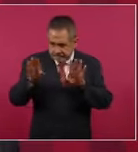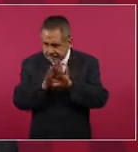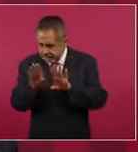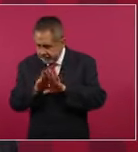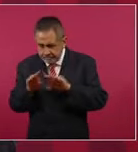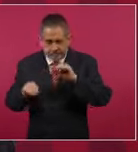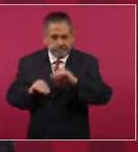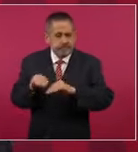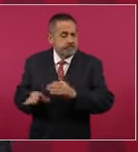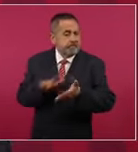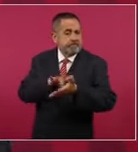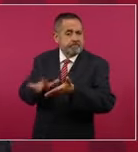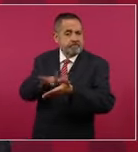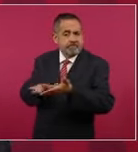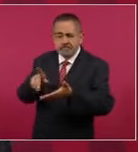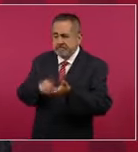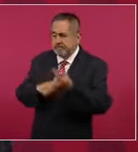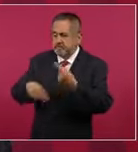para el bienestar.